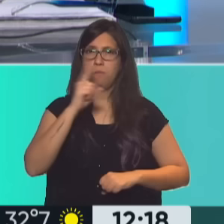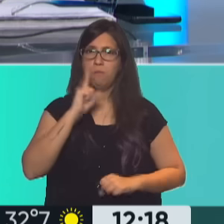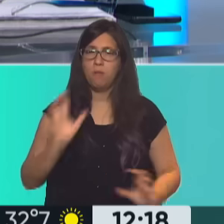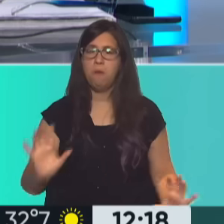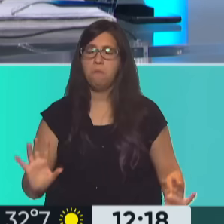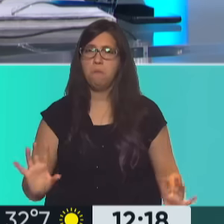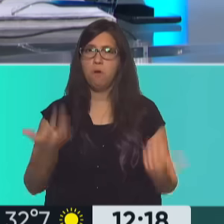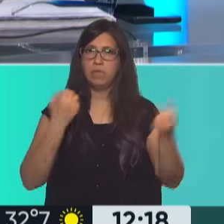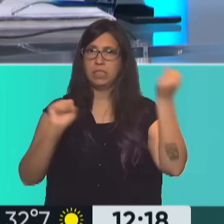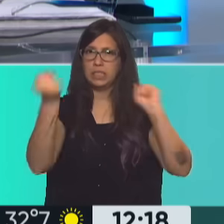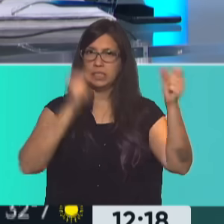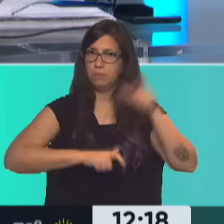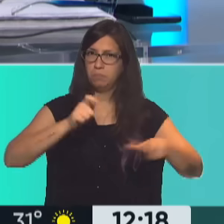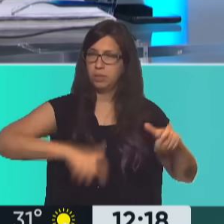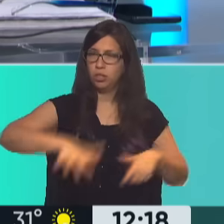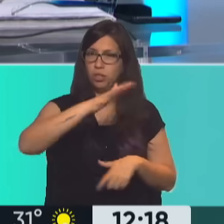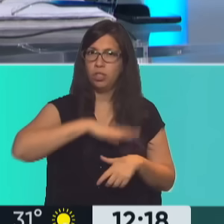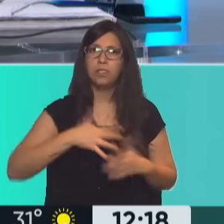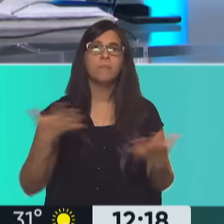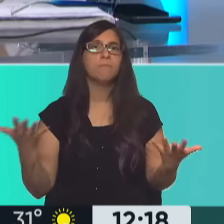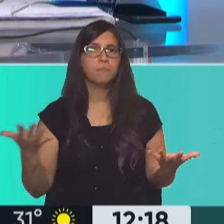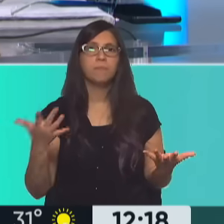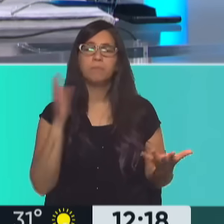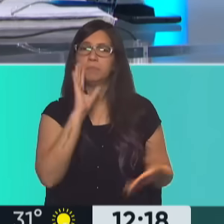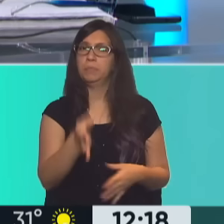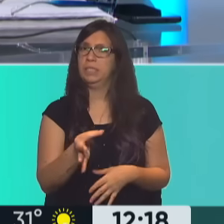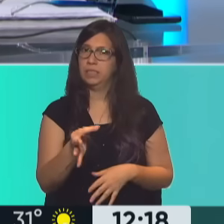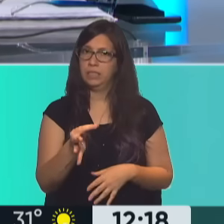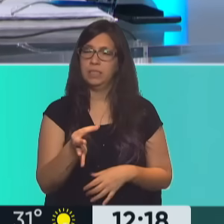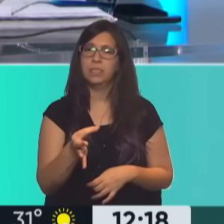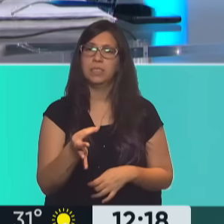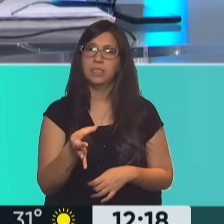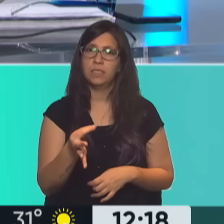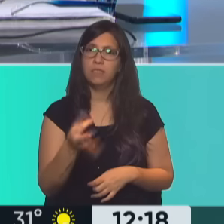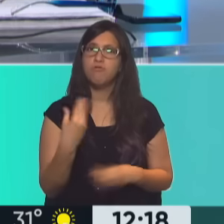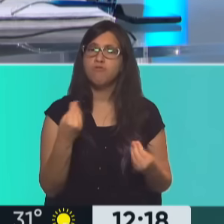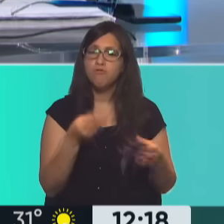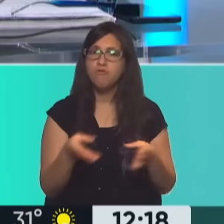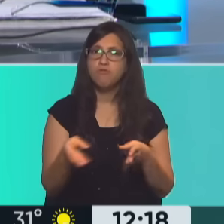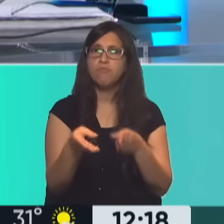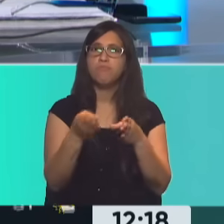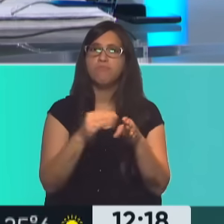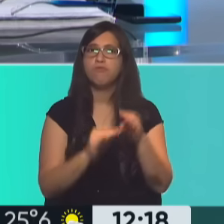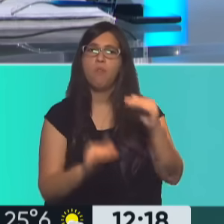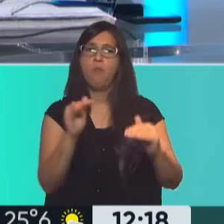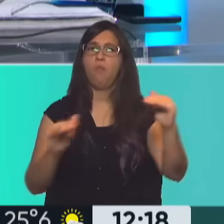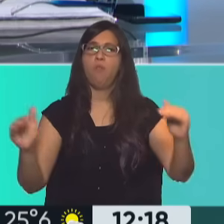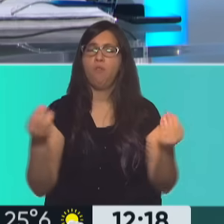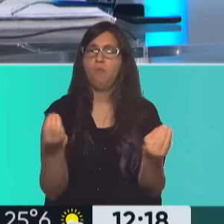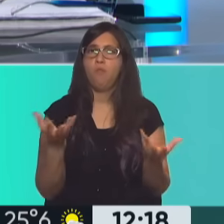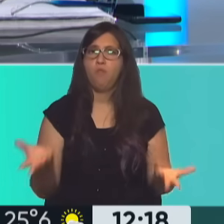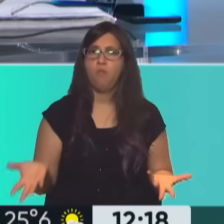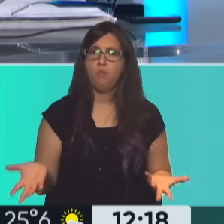desesperación y evidentemente no hay señales de cómo se va a encarrilar esto no con pocas herramientas por